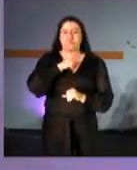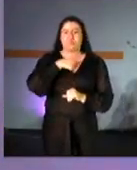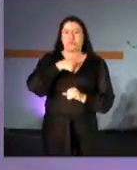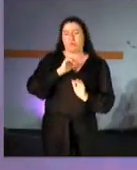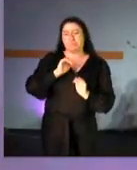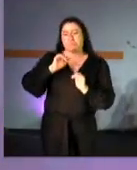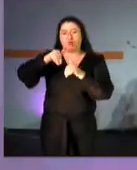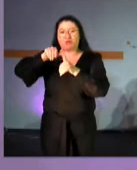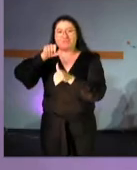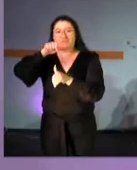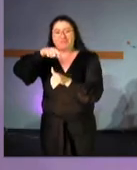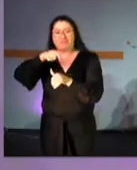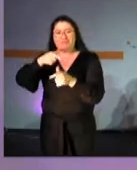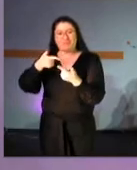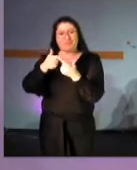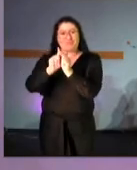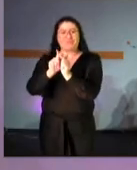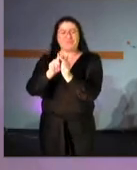en el Frente Sandinista